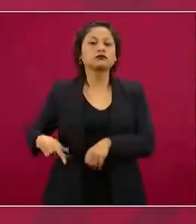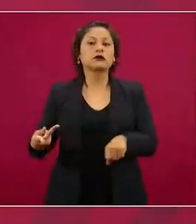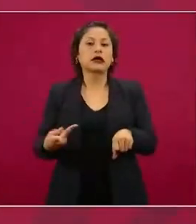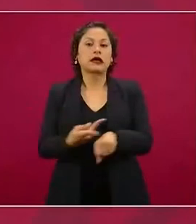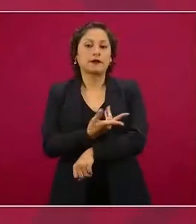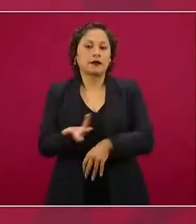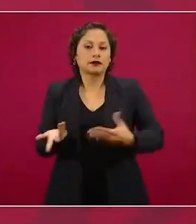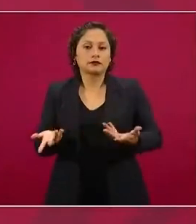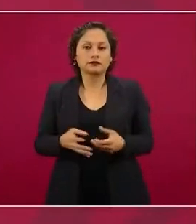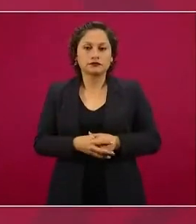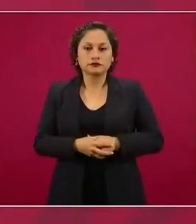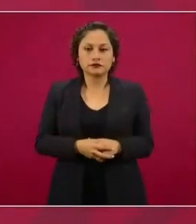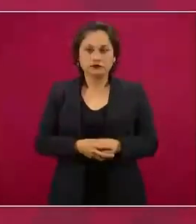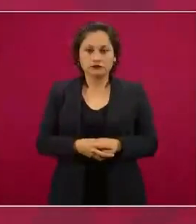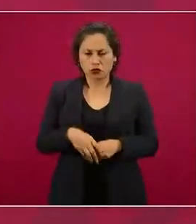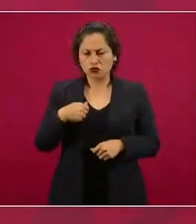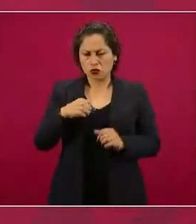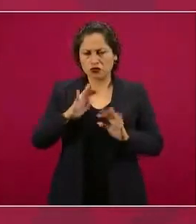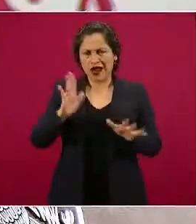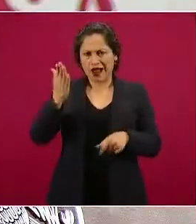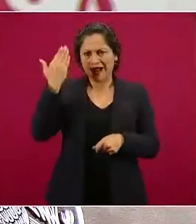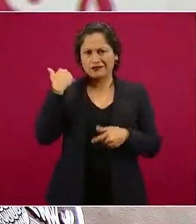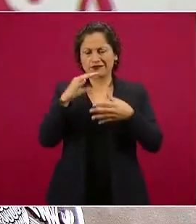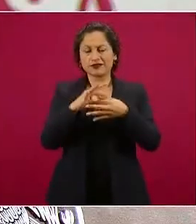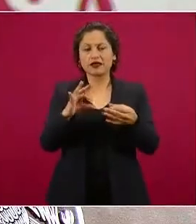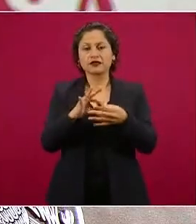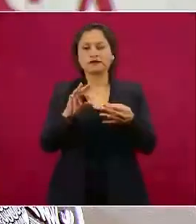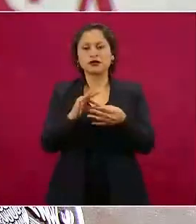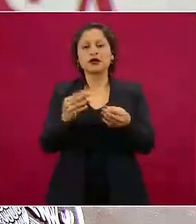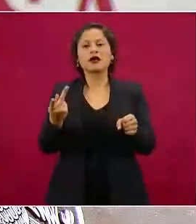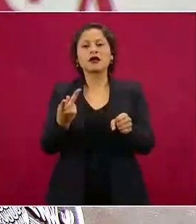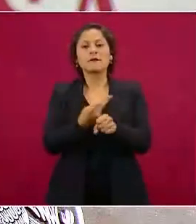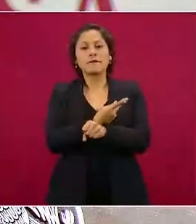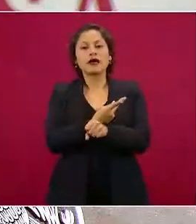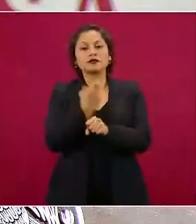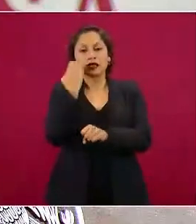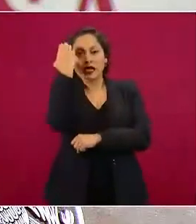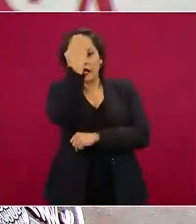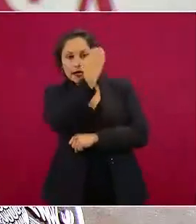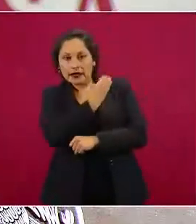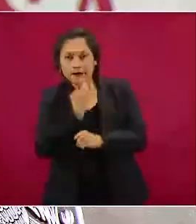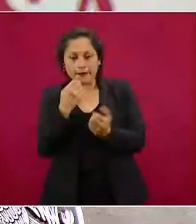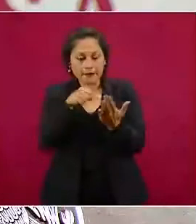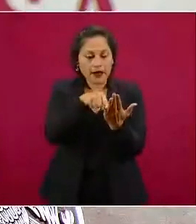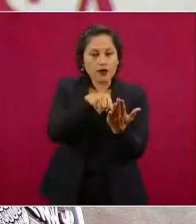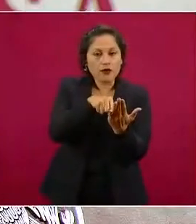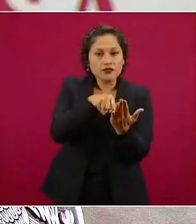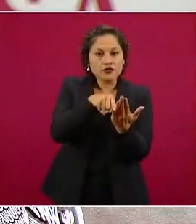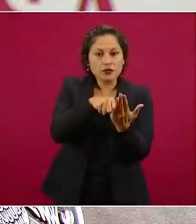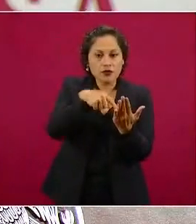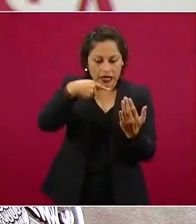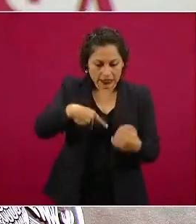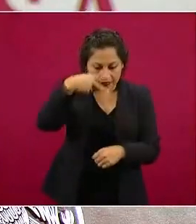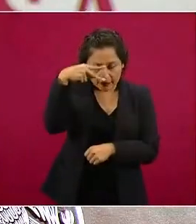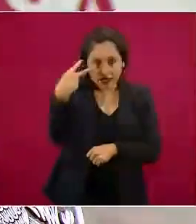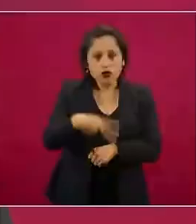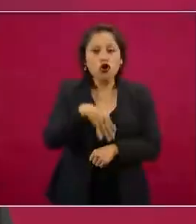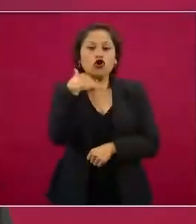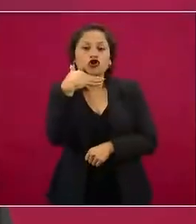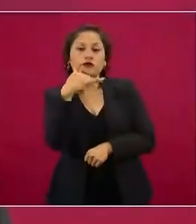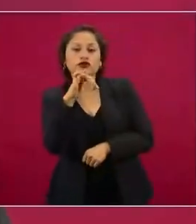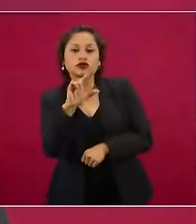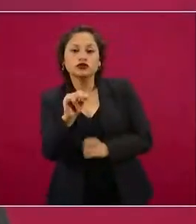Transparencia las evaluaciones sobre si había o no había corrupción en México o en